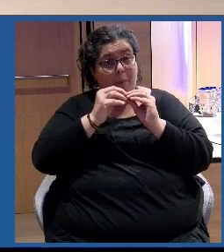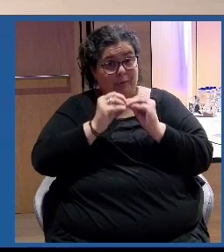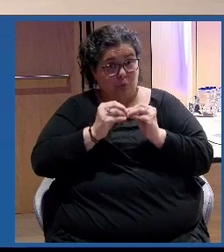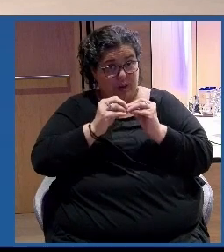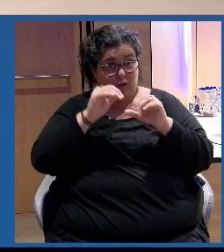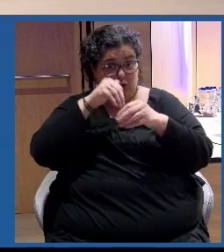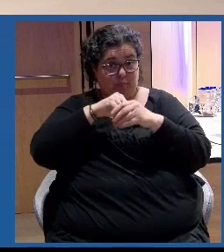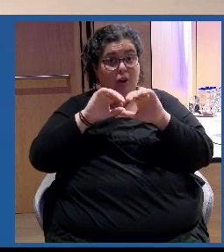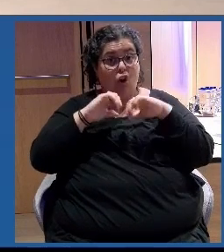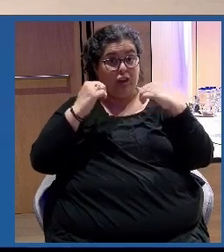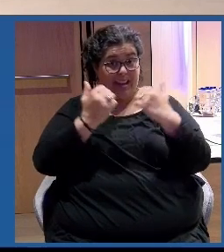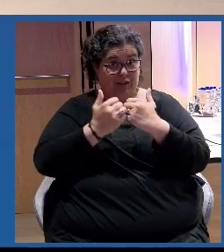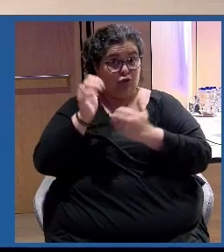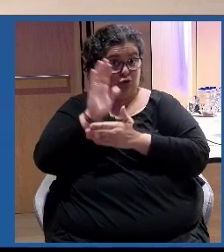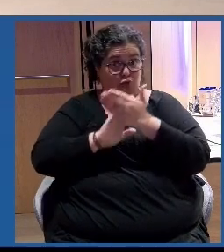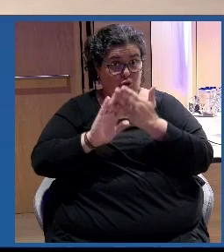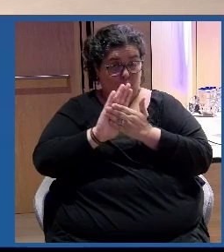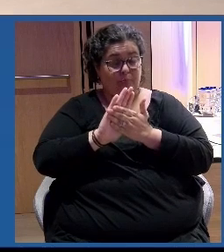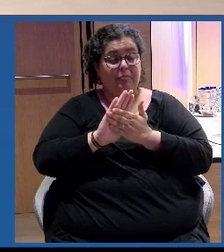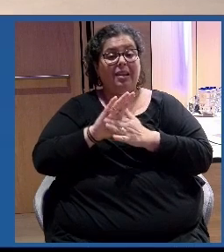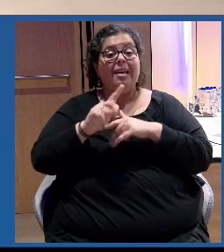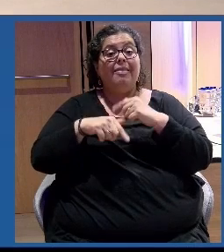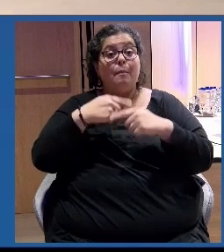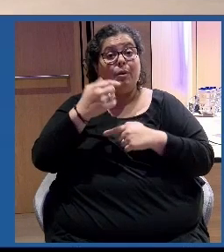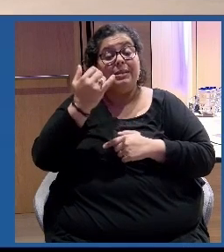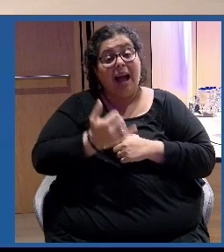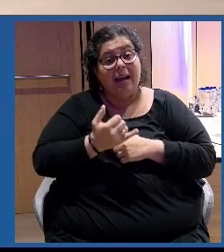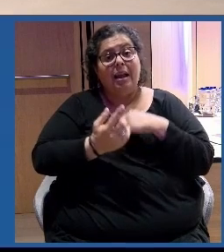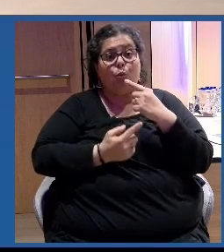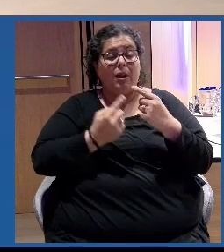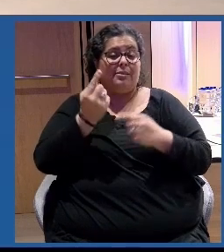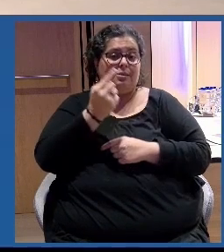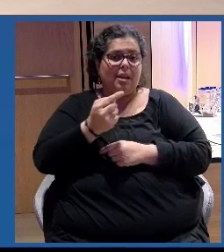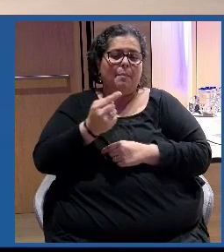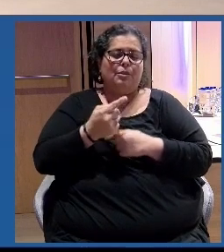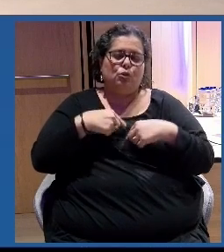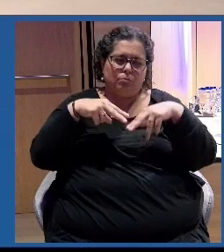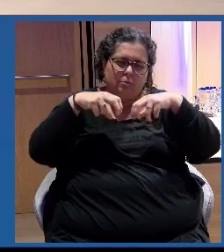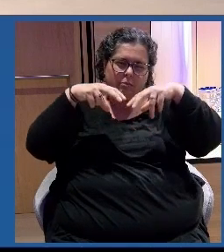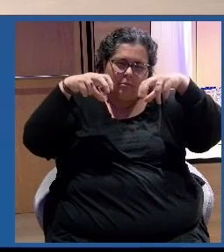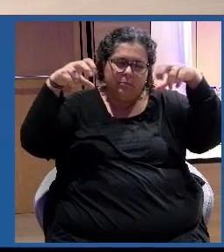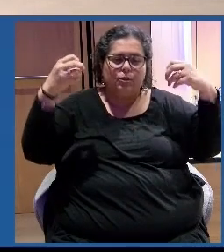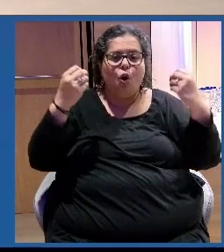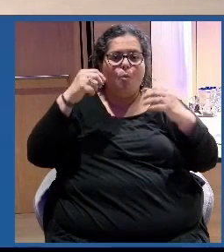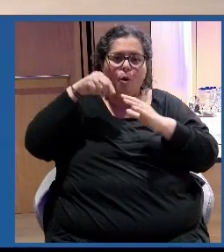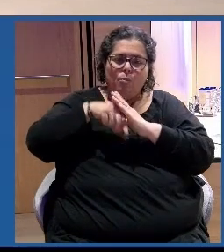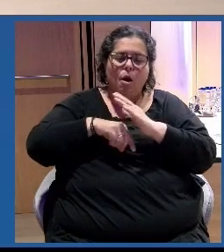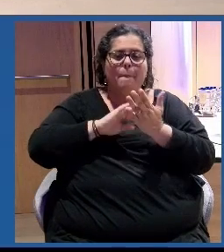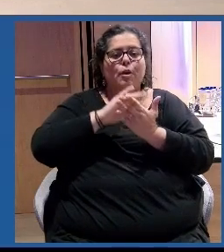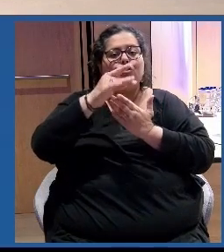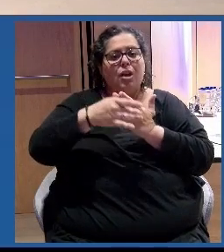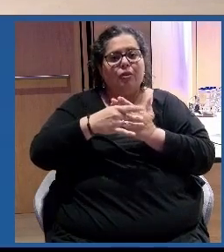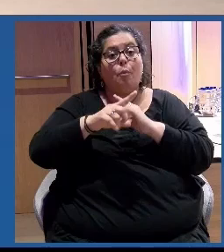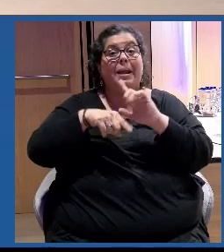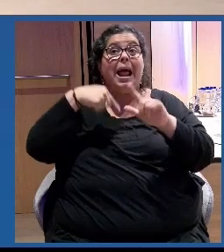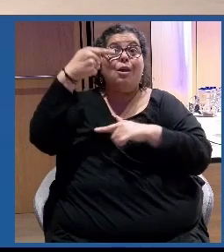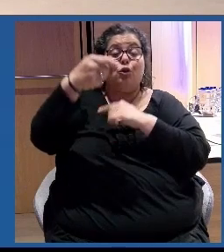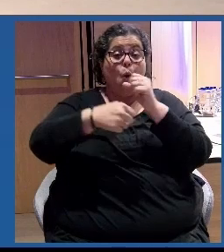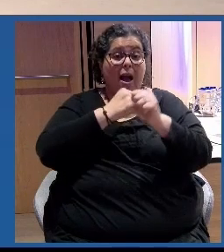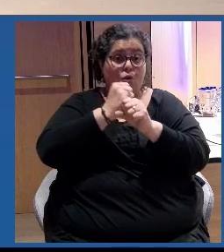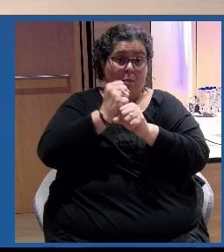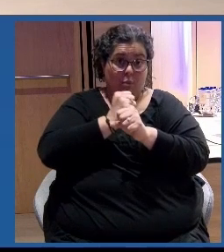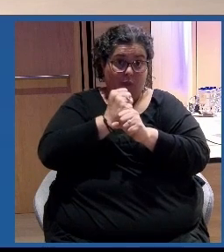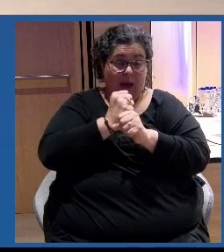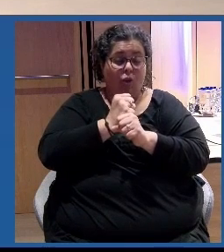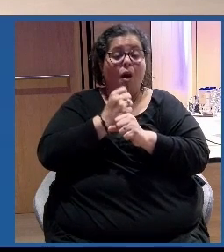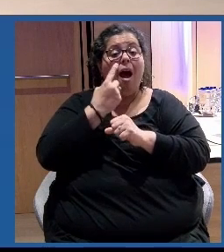Nacional, semanas donde intentamos analizar el proyecto que se va a aprobar para el año siguiente, ver cuáles son